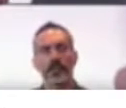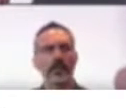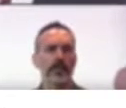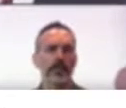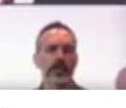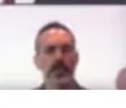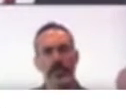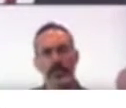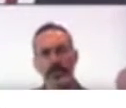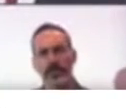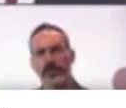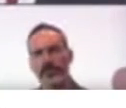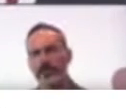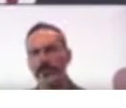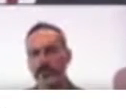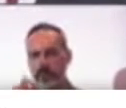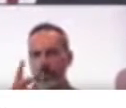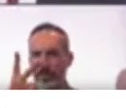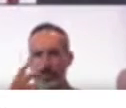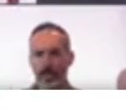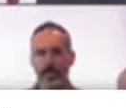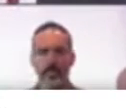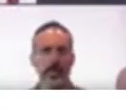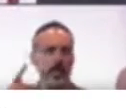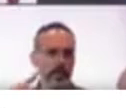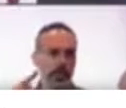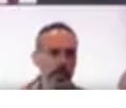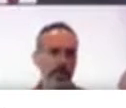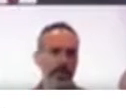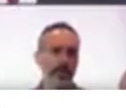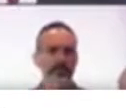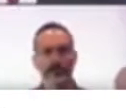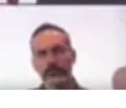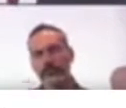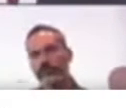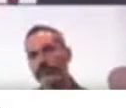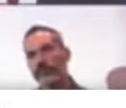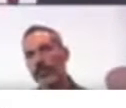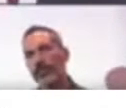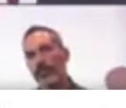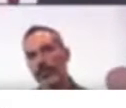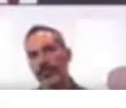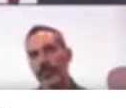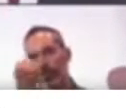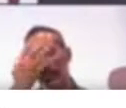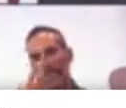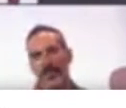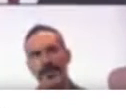identifica esas acciones frente a la ciudadanía y de verdad los hace más cercanos.